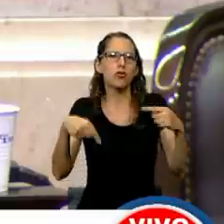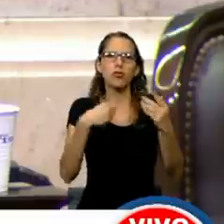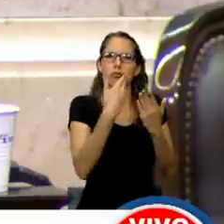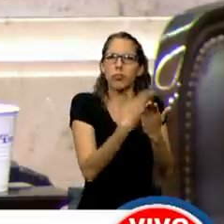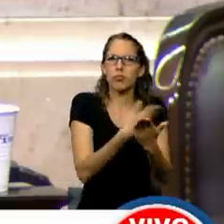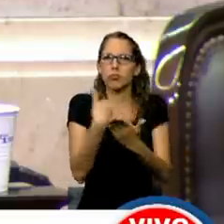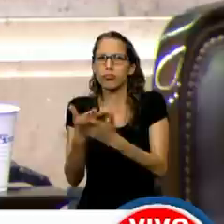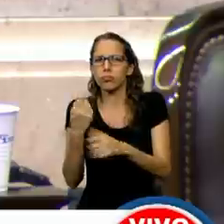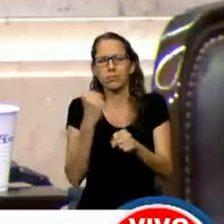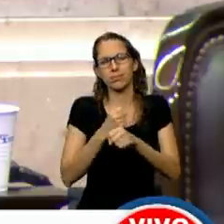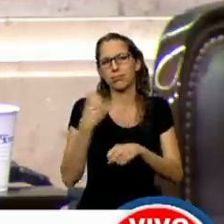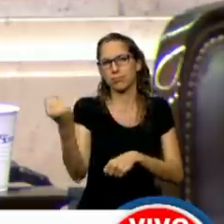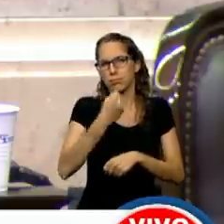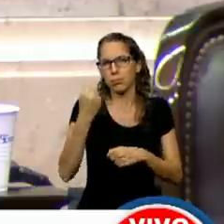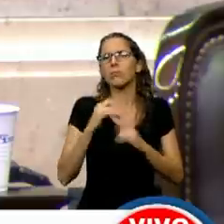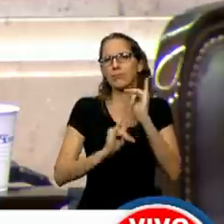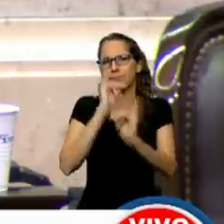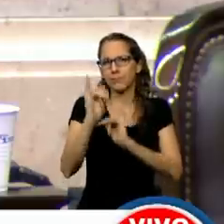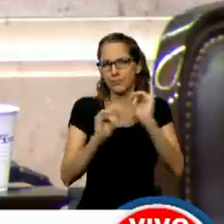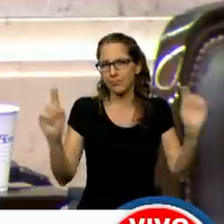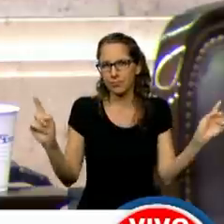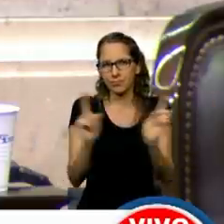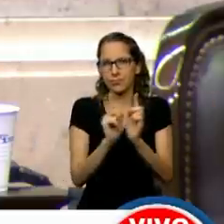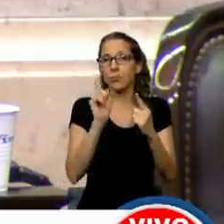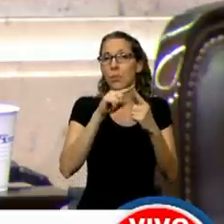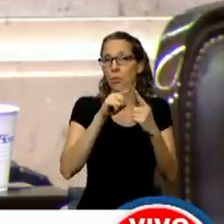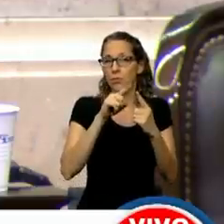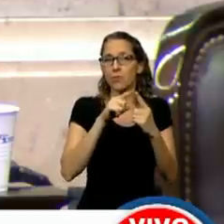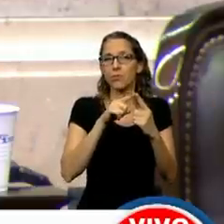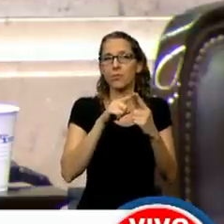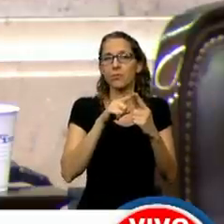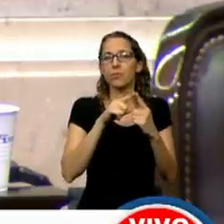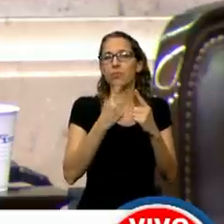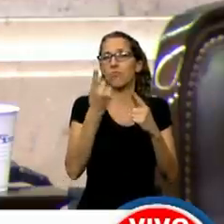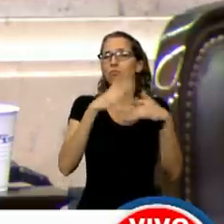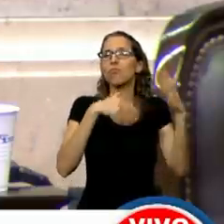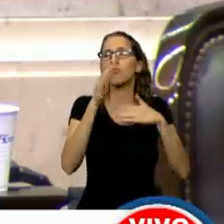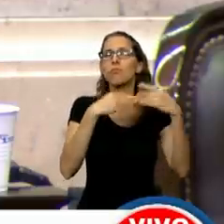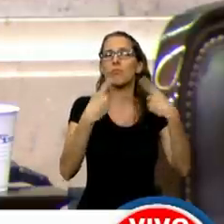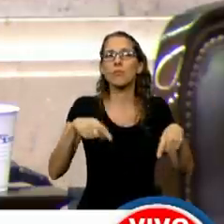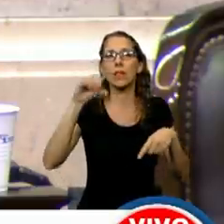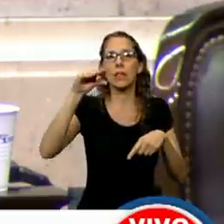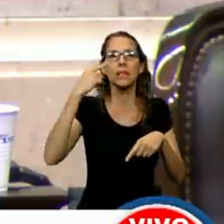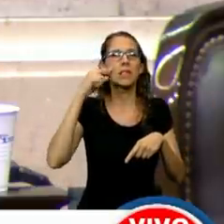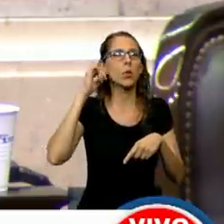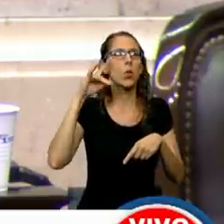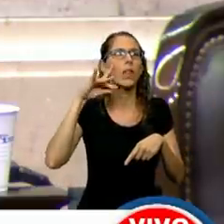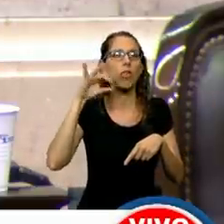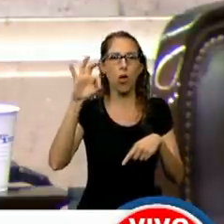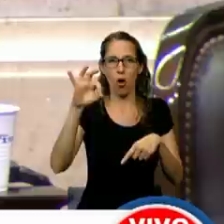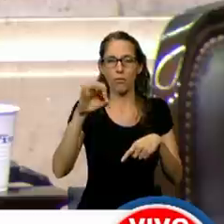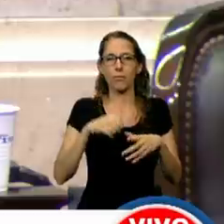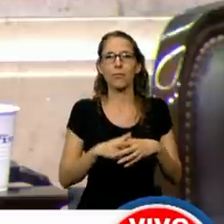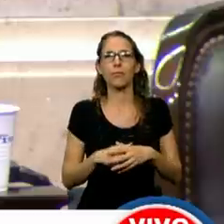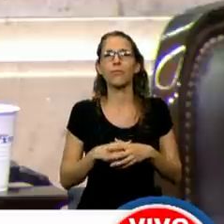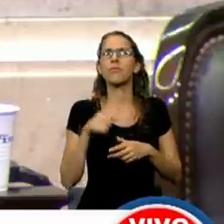centrales y lo voy a hacer en síntesis uno es el la obra de chihuido que son